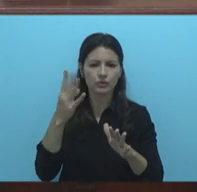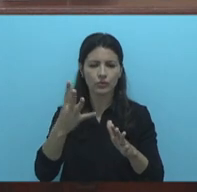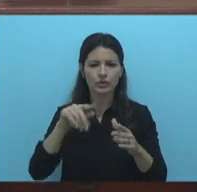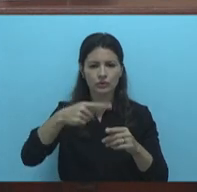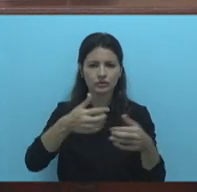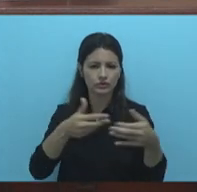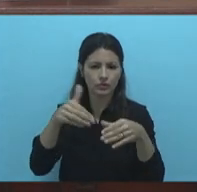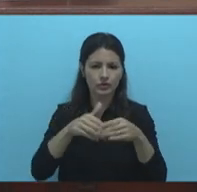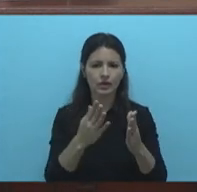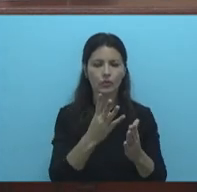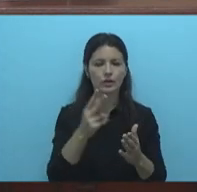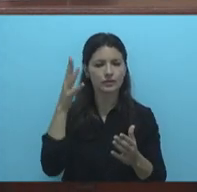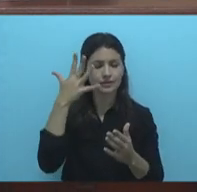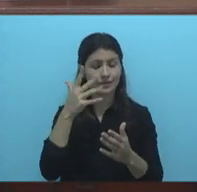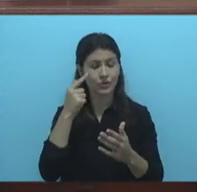sesión. Expediente